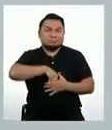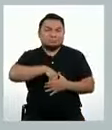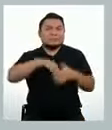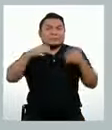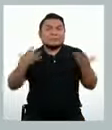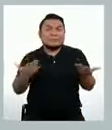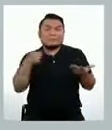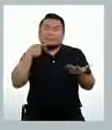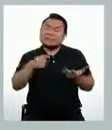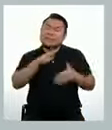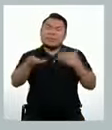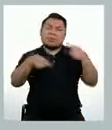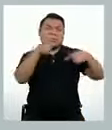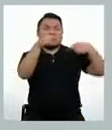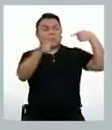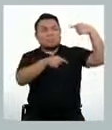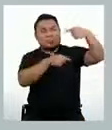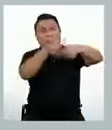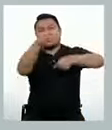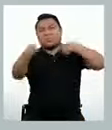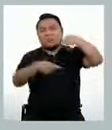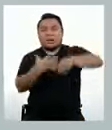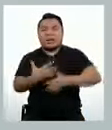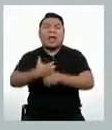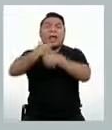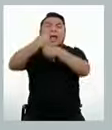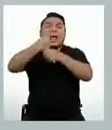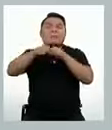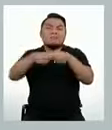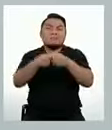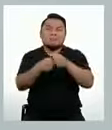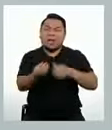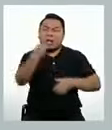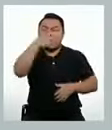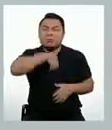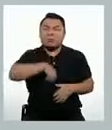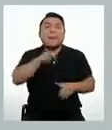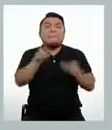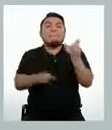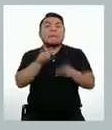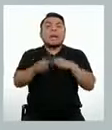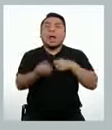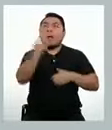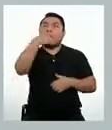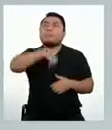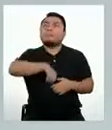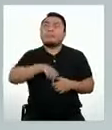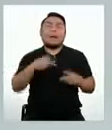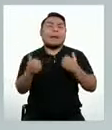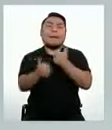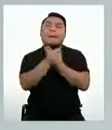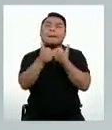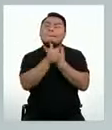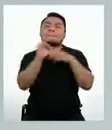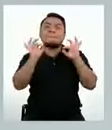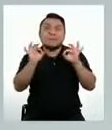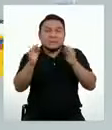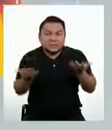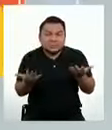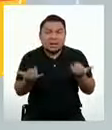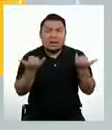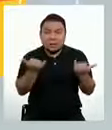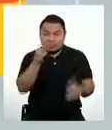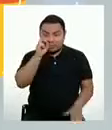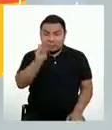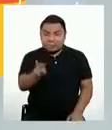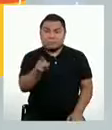se vuelve un ciclo eterno donde el plástico entra a nuestro organismo. ¡Qué peligroso! En el video hemos observado